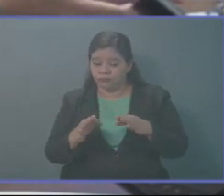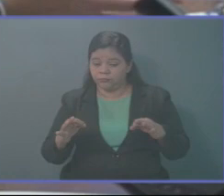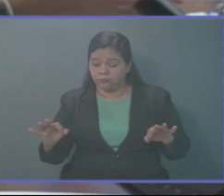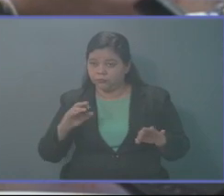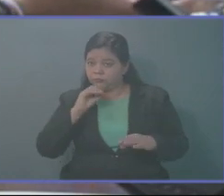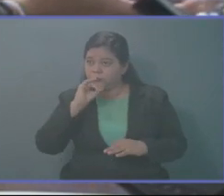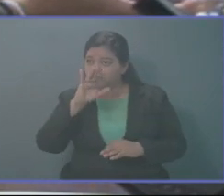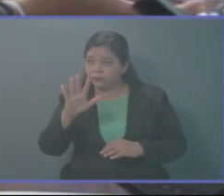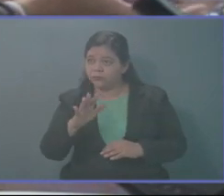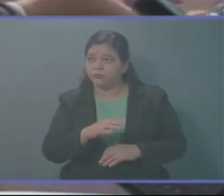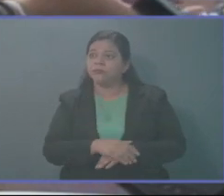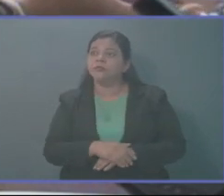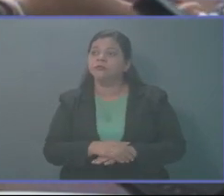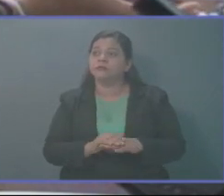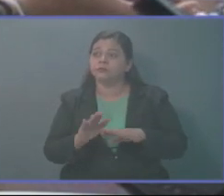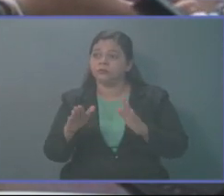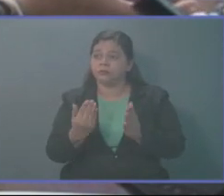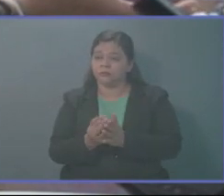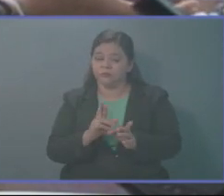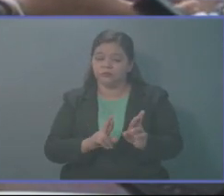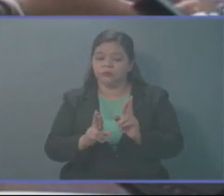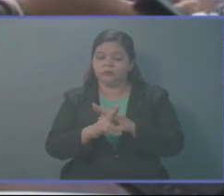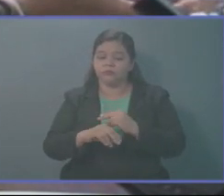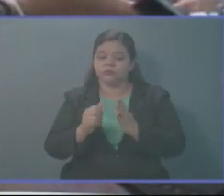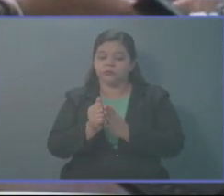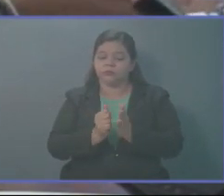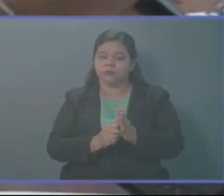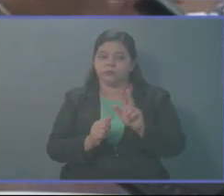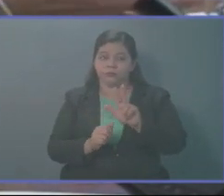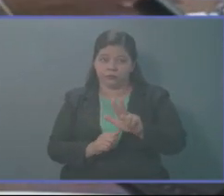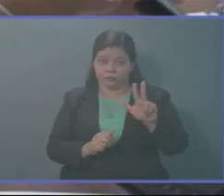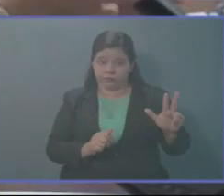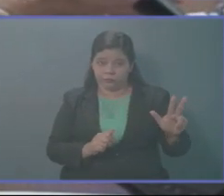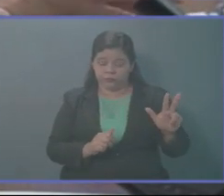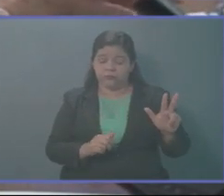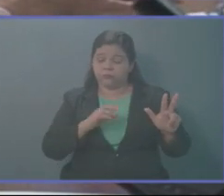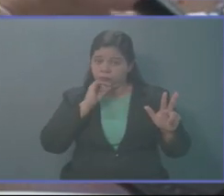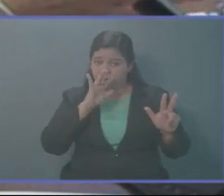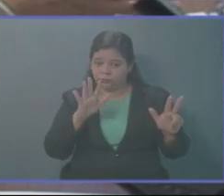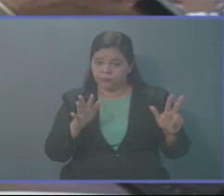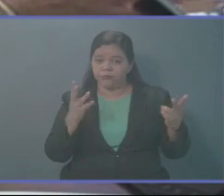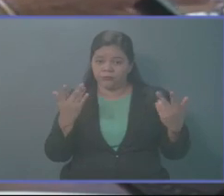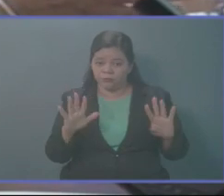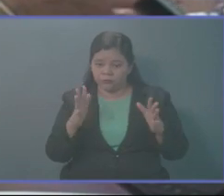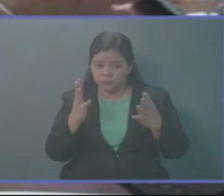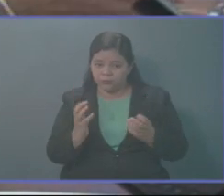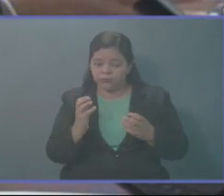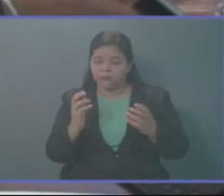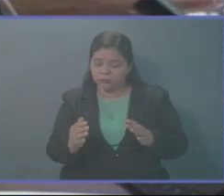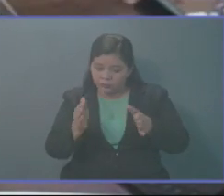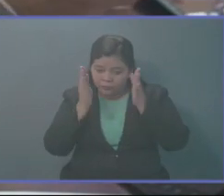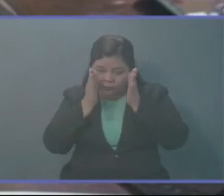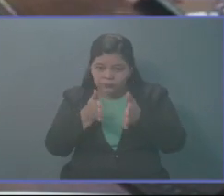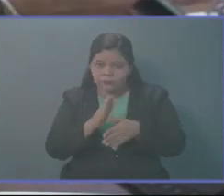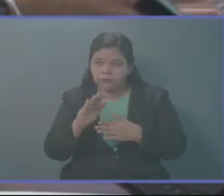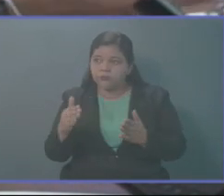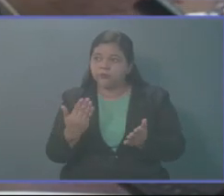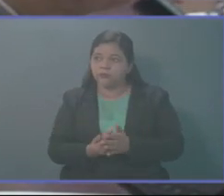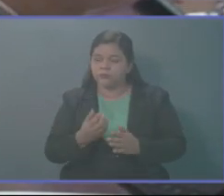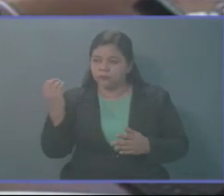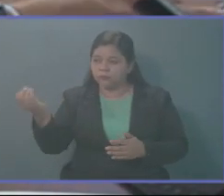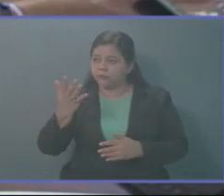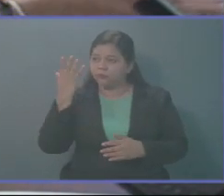planteada a la reforma al artículo 33 fuese orientada a que se atendieran urgencias